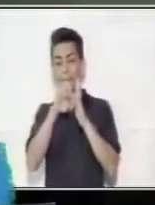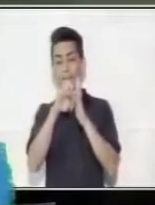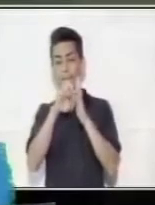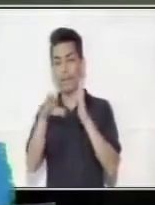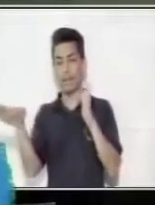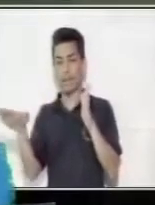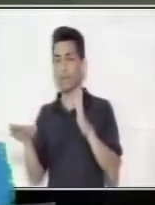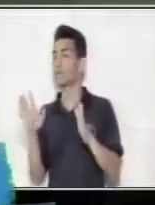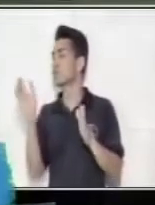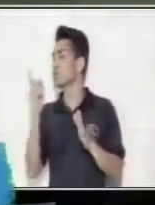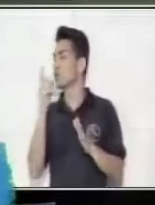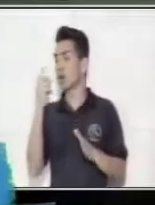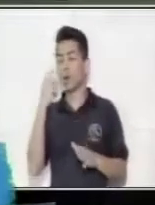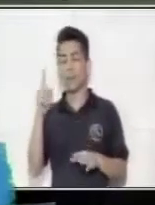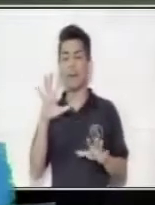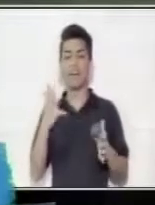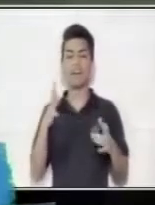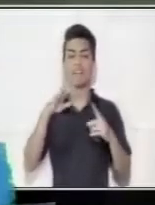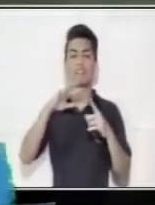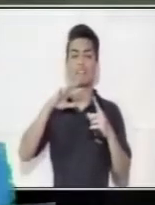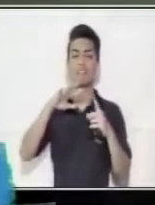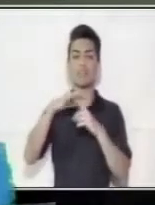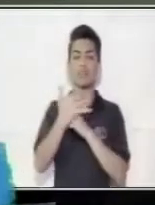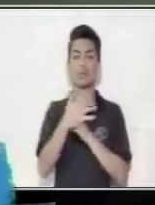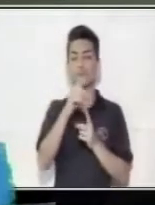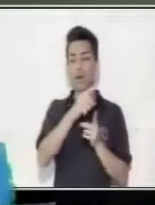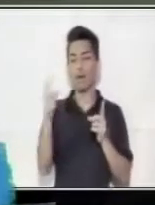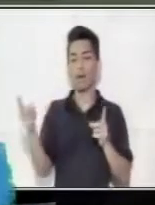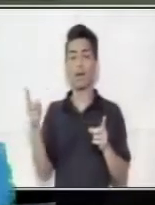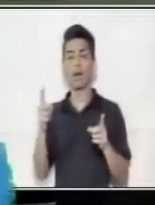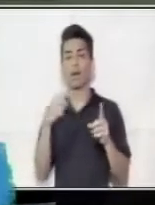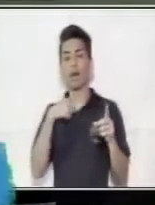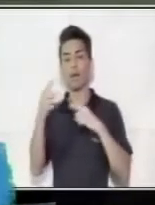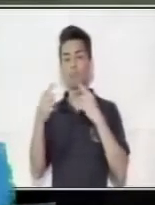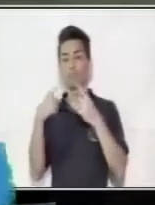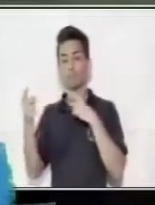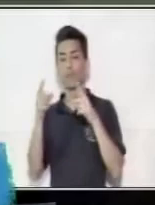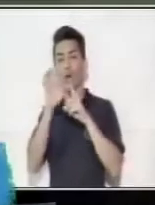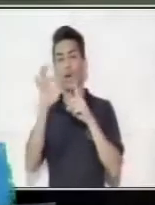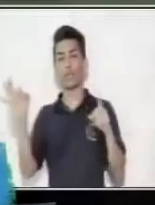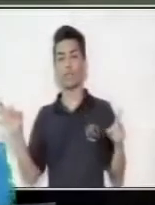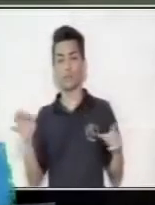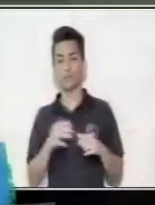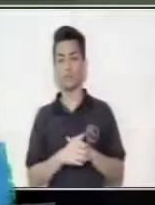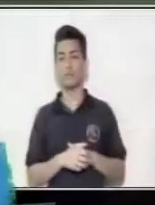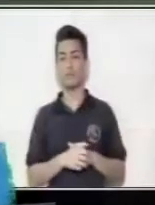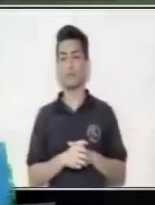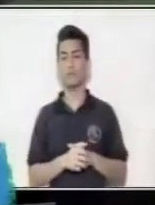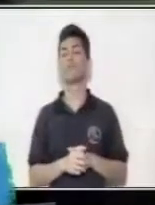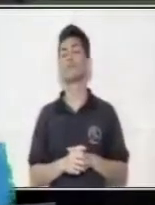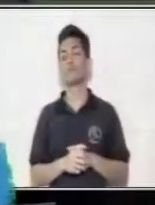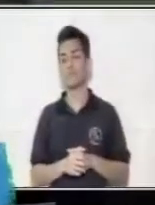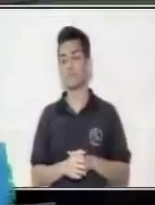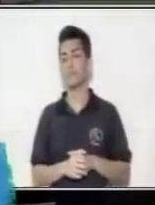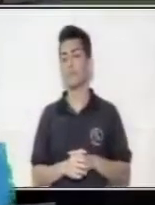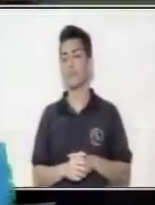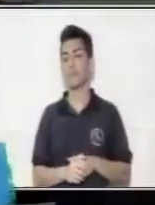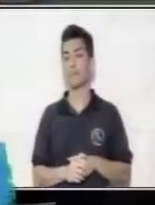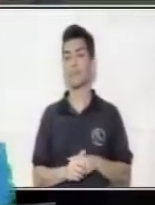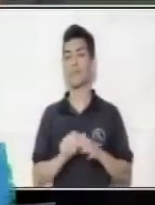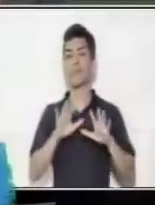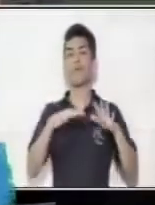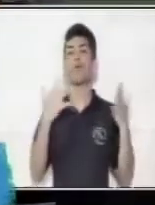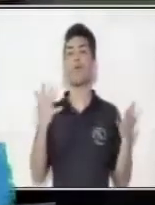del contexto de cómo nosotros hablemos cada una de estas oraciones unimembres. Ahora bien, ¿cuál es la